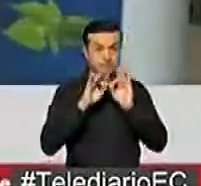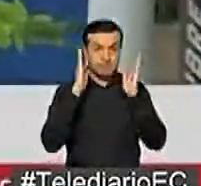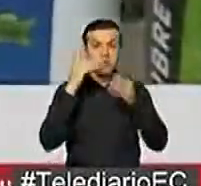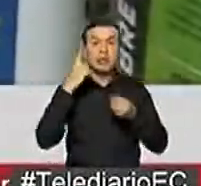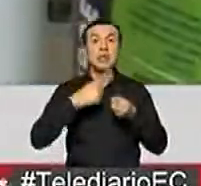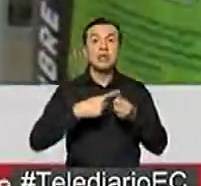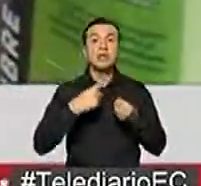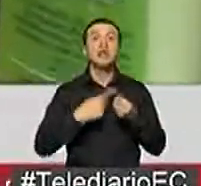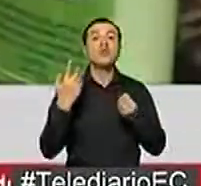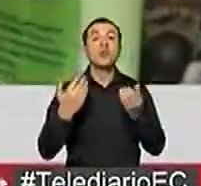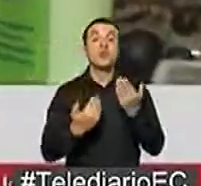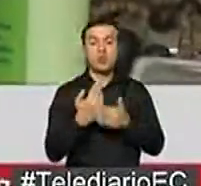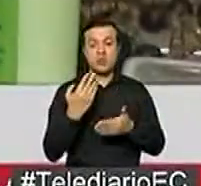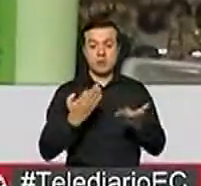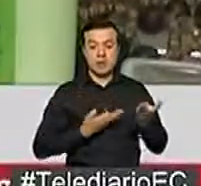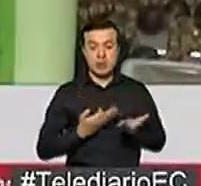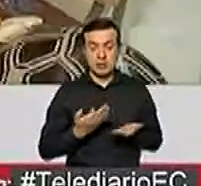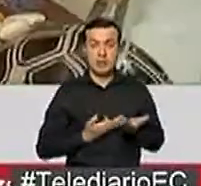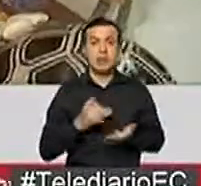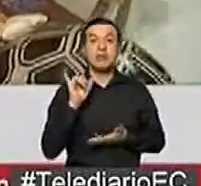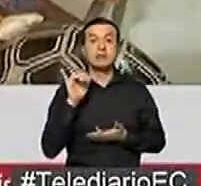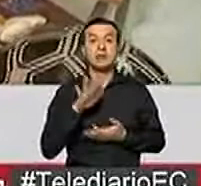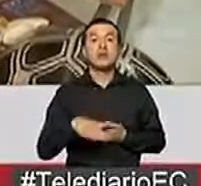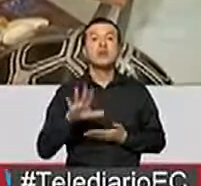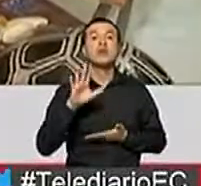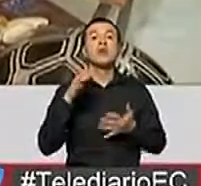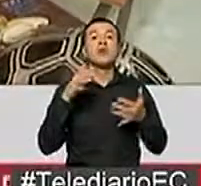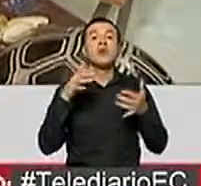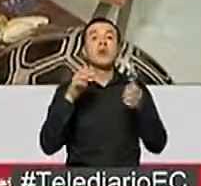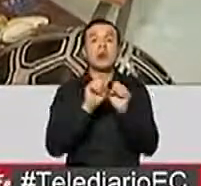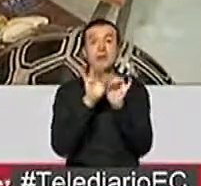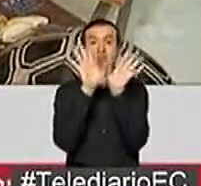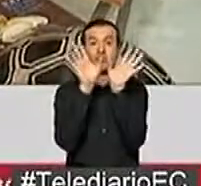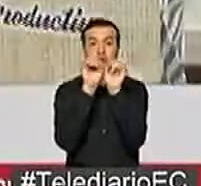contará con una tienda desde este sábado en el Centro Comercial El Bosque.